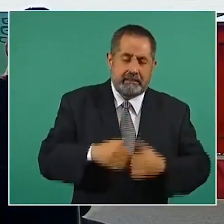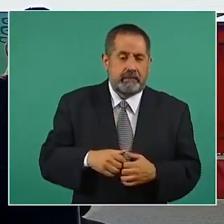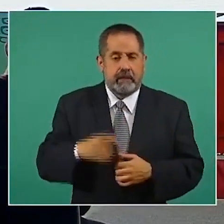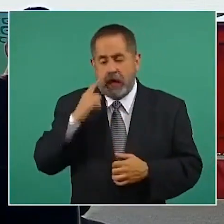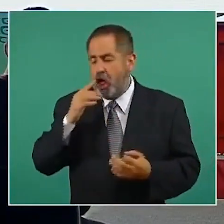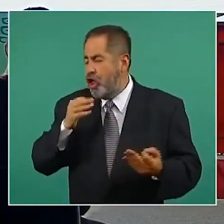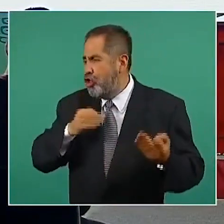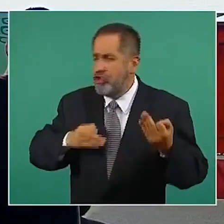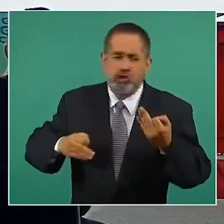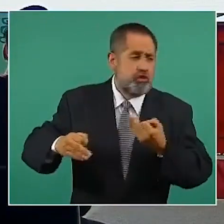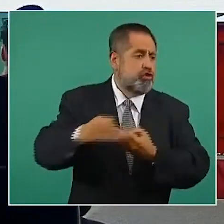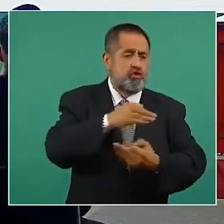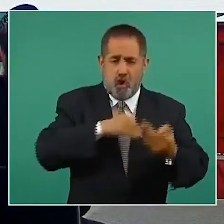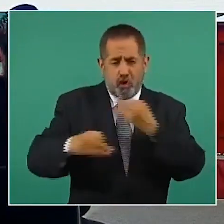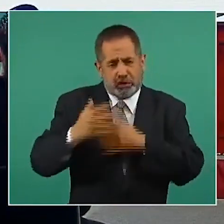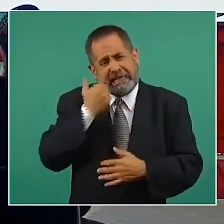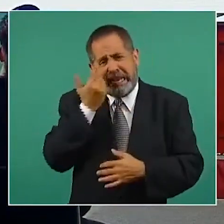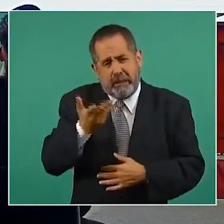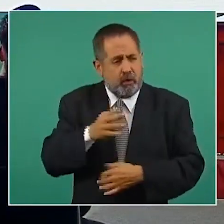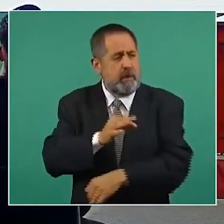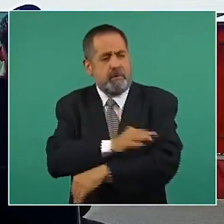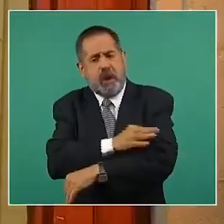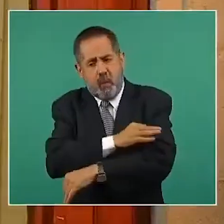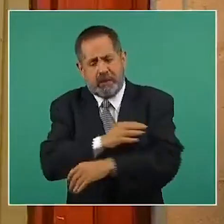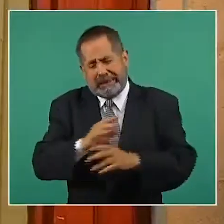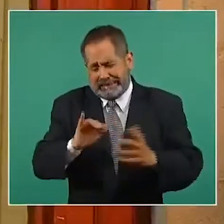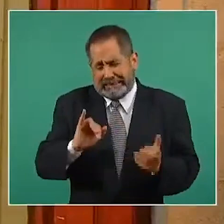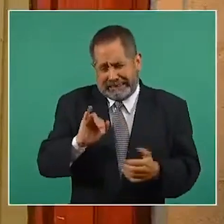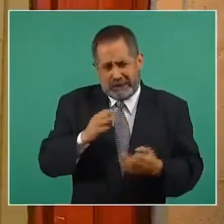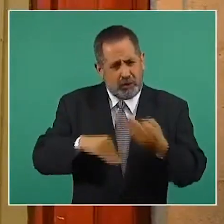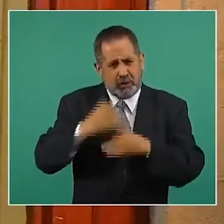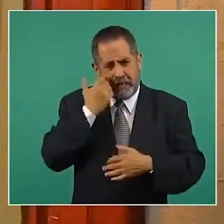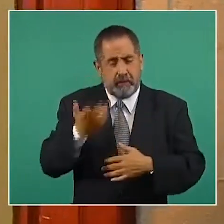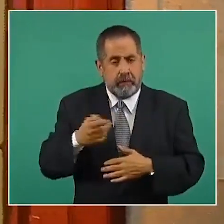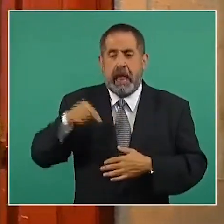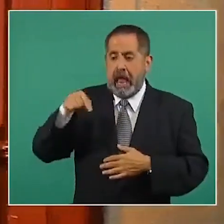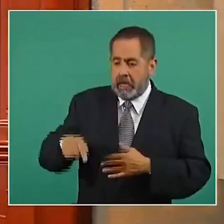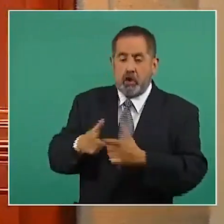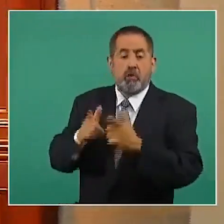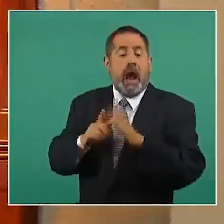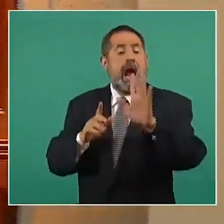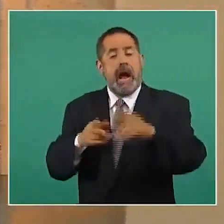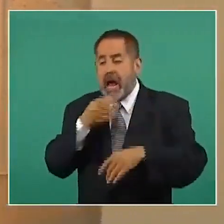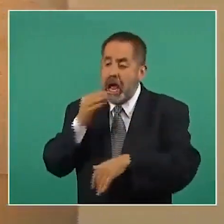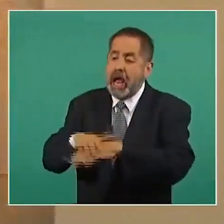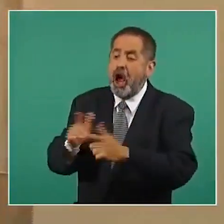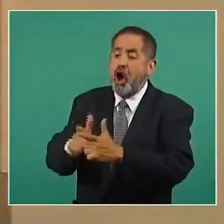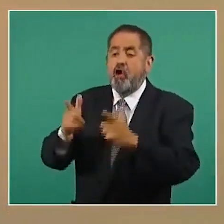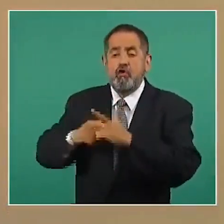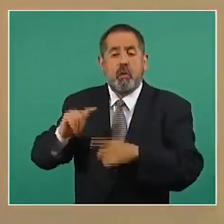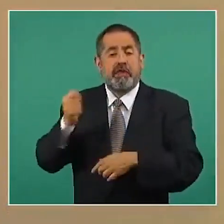somos esenciales, todos queremos ya la vacuna. Pero se ha definido, y desde el grupo, que también aquí aprovecho para agradecer mucho al grupo